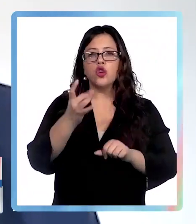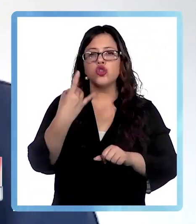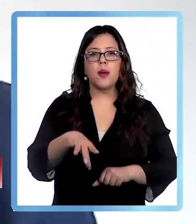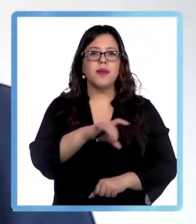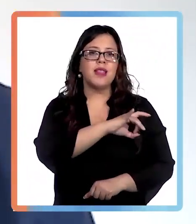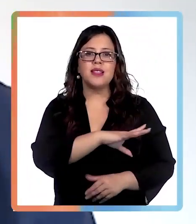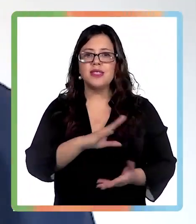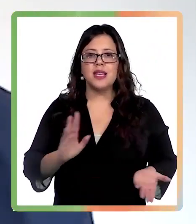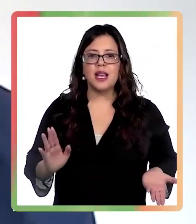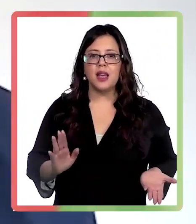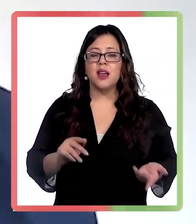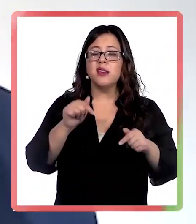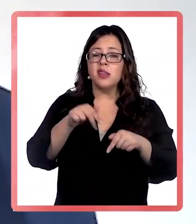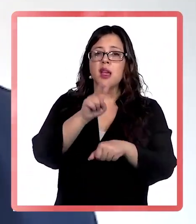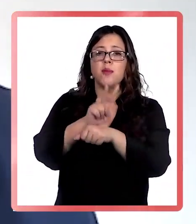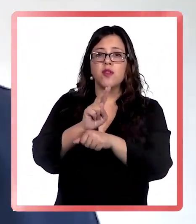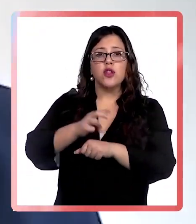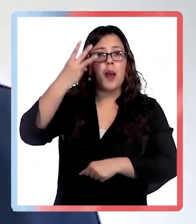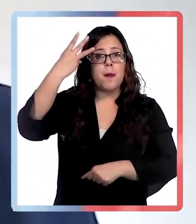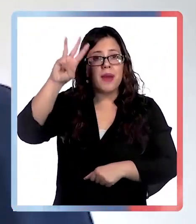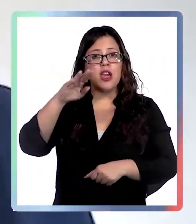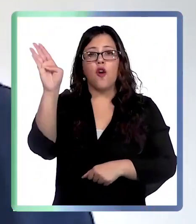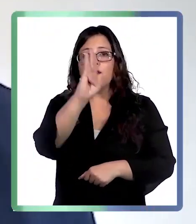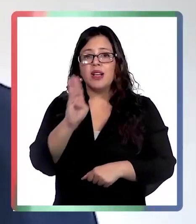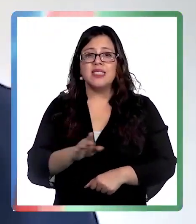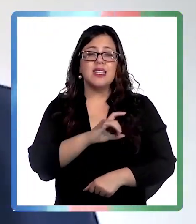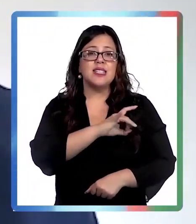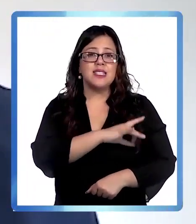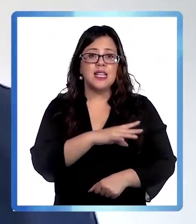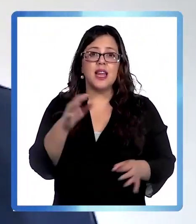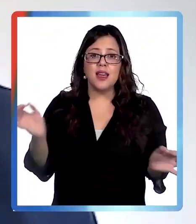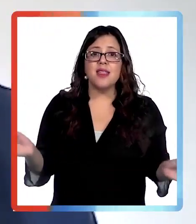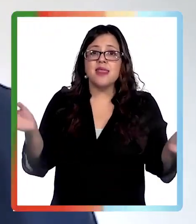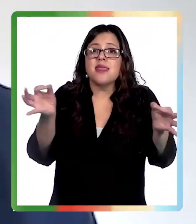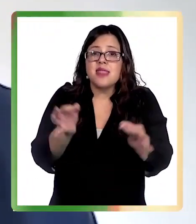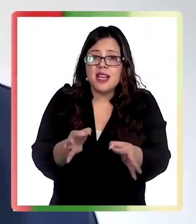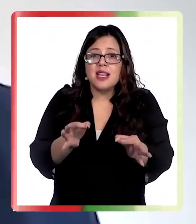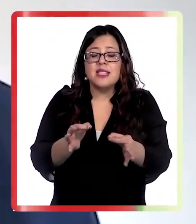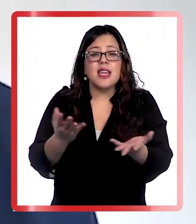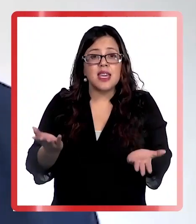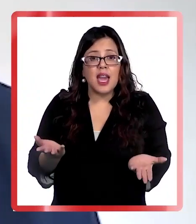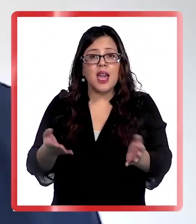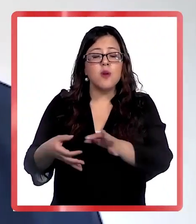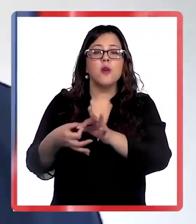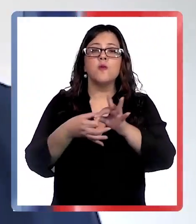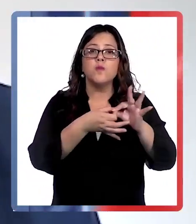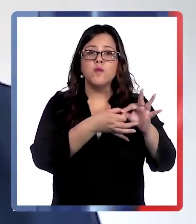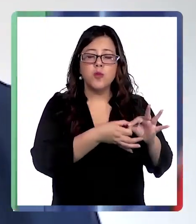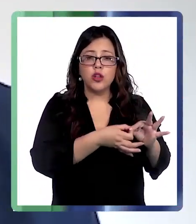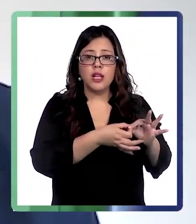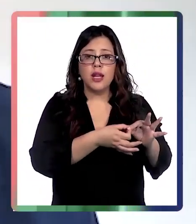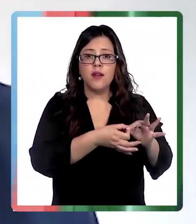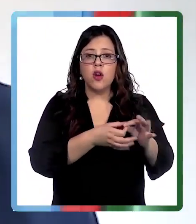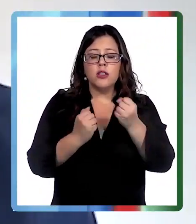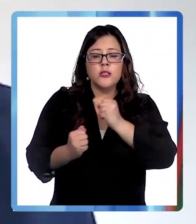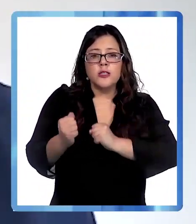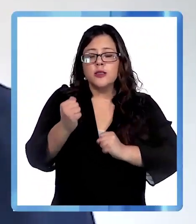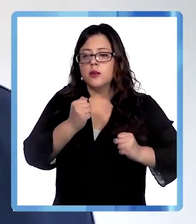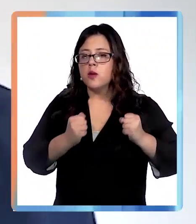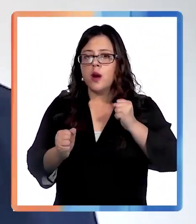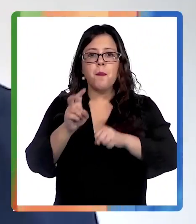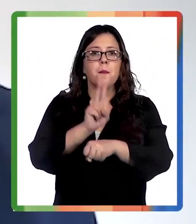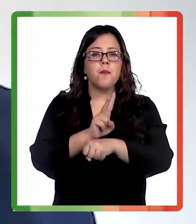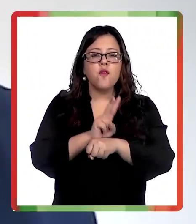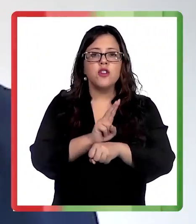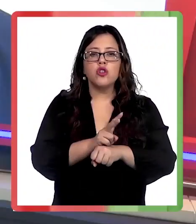y Chile señalan precisamente como la principal causa de estrés docente, aquella que tiene que ver con el salario y las horas